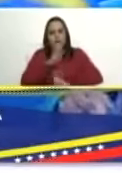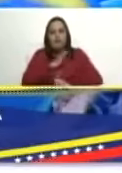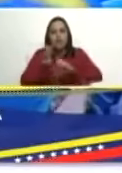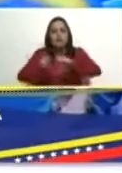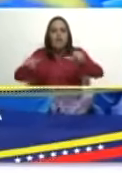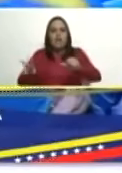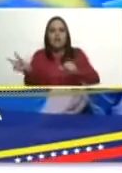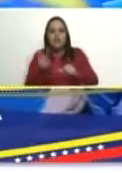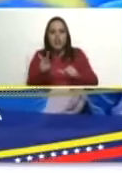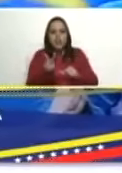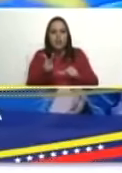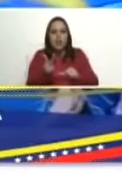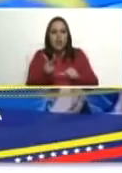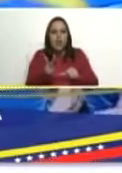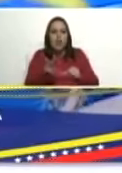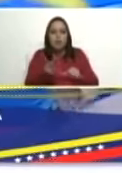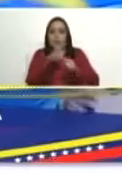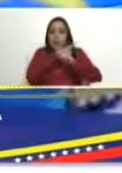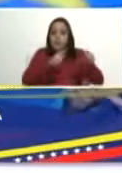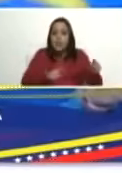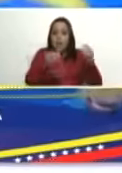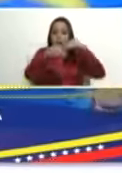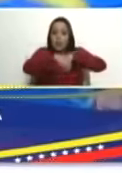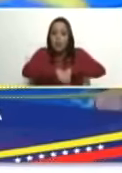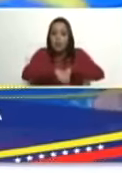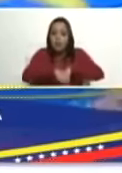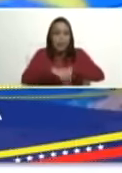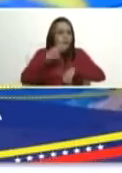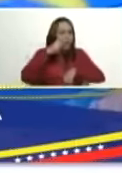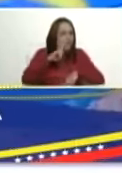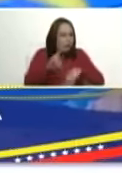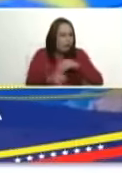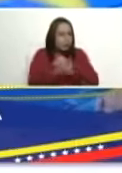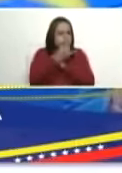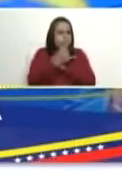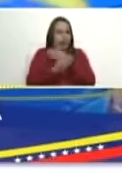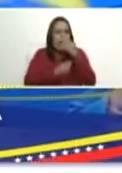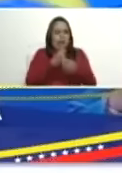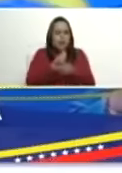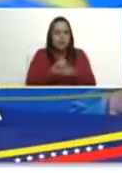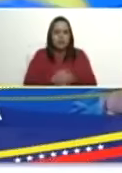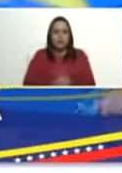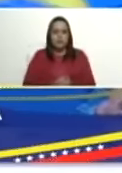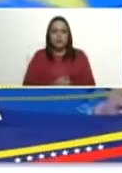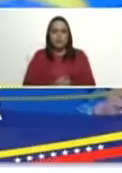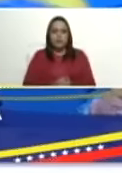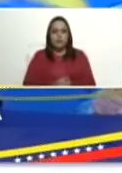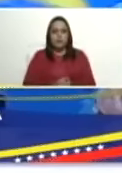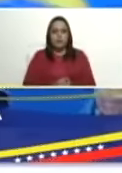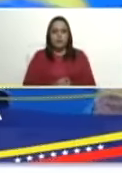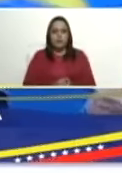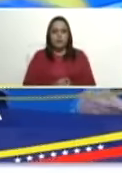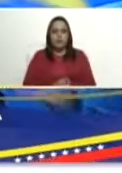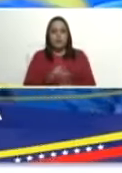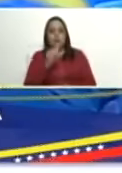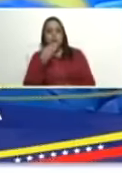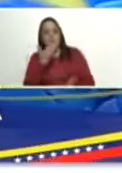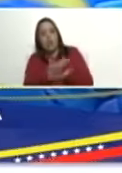territorio por laudos arbitrales viciados de nulidad. Bueno, muchas gracias,